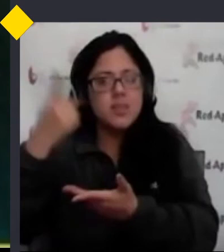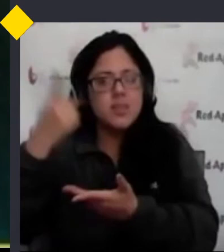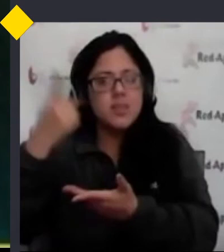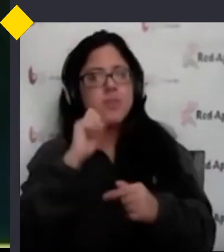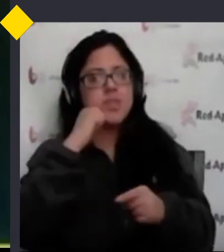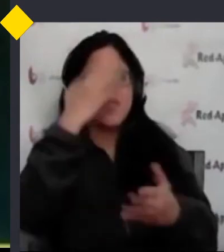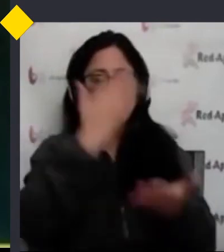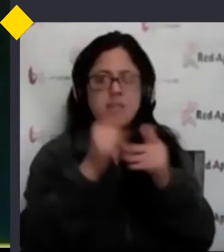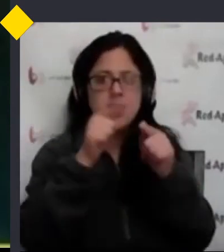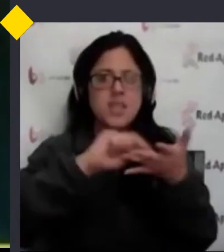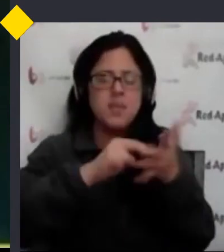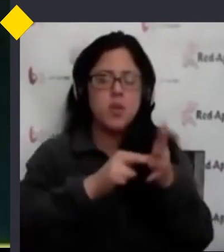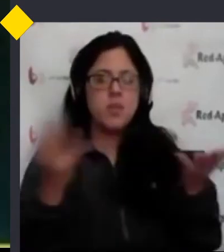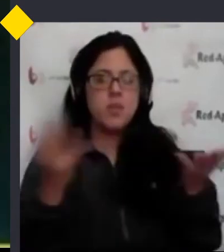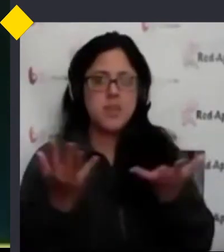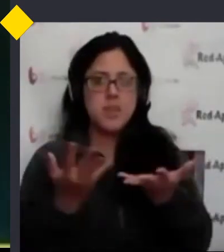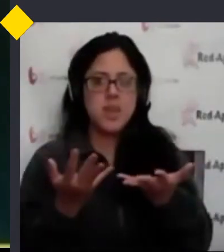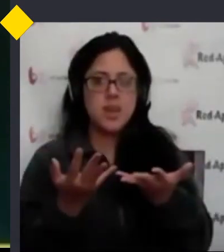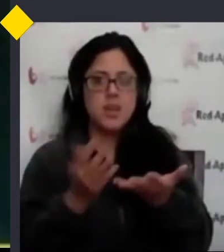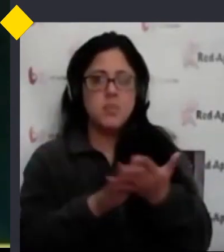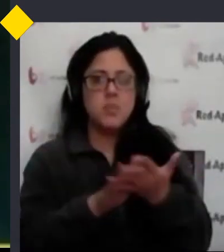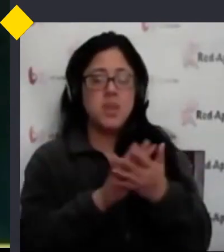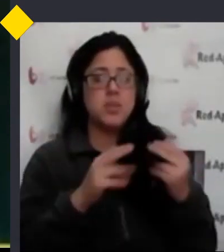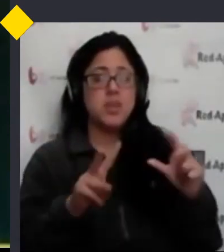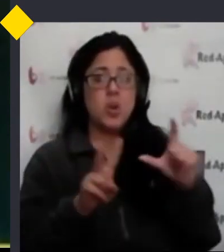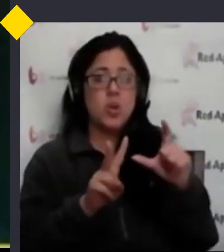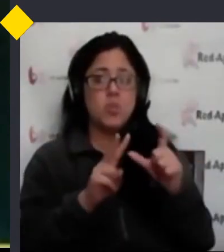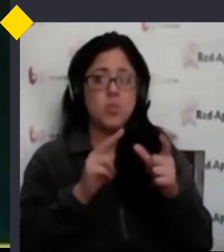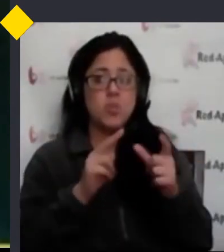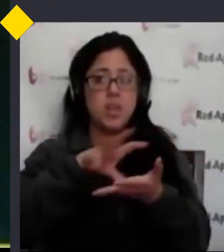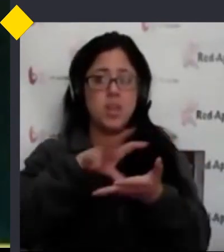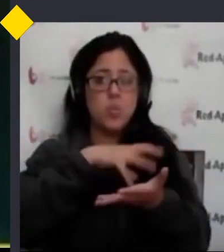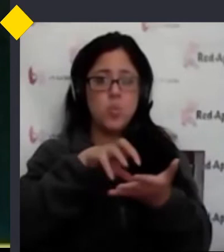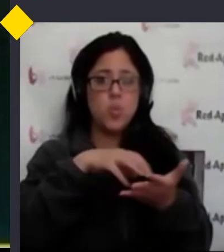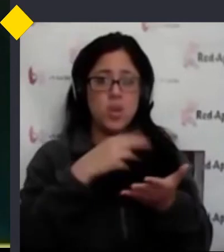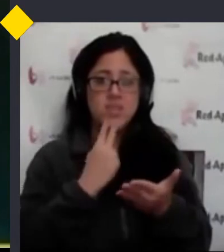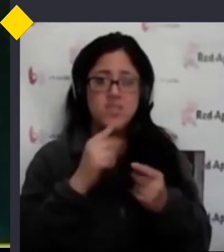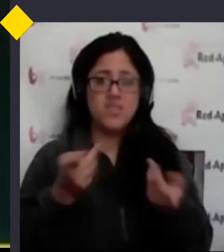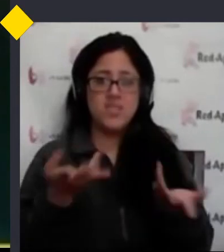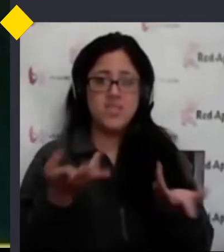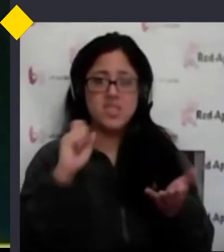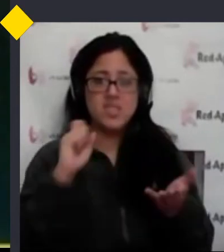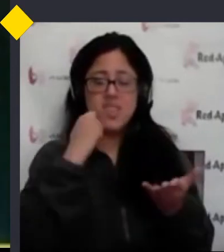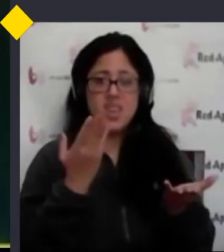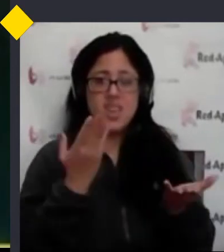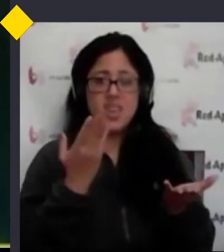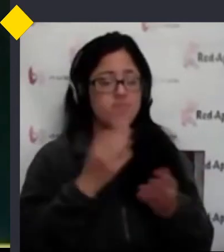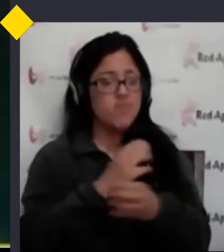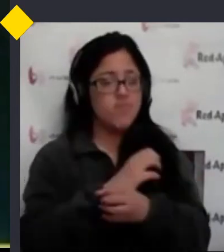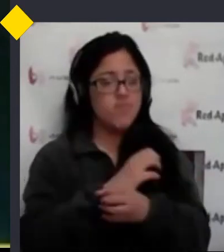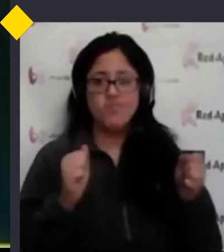problema de que si pone en su currículum la comuna donde vive, hay un filtro que no va a pasar. Yo